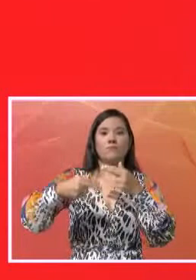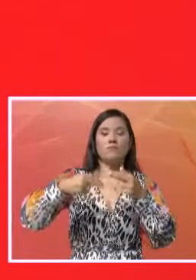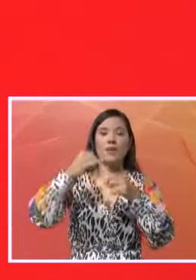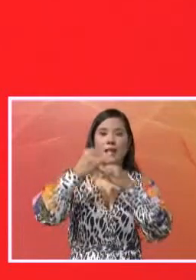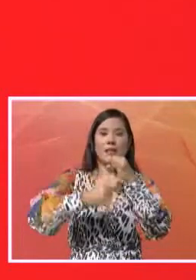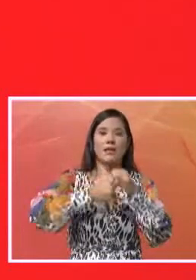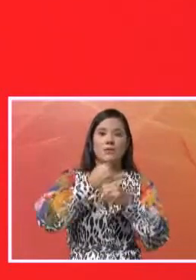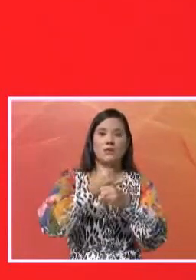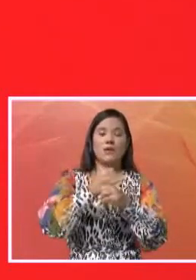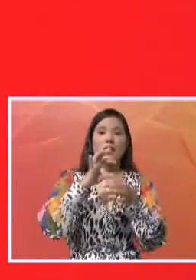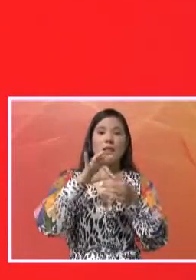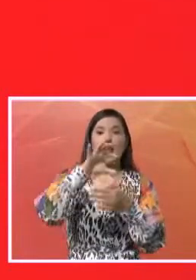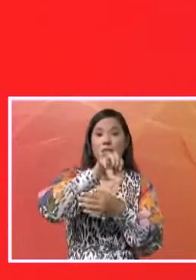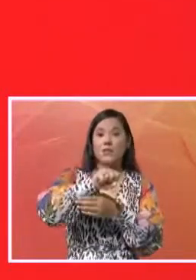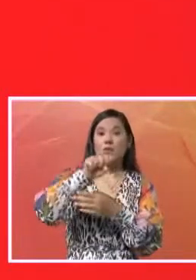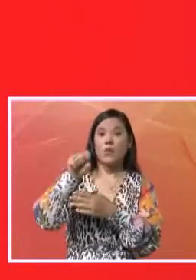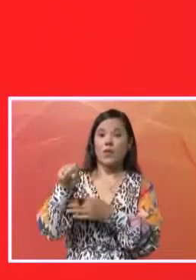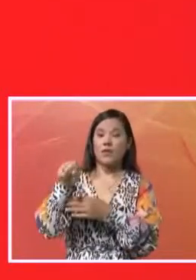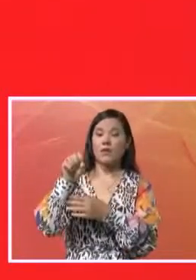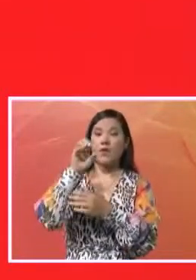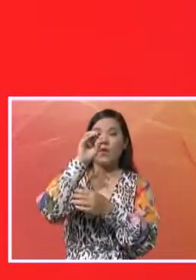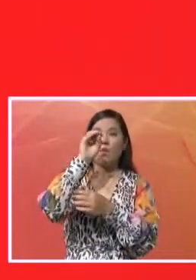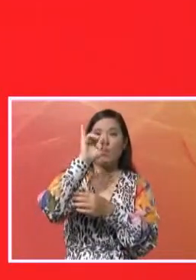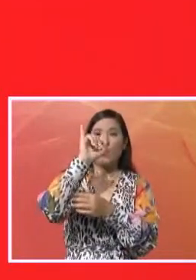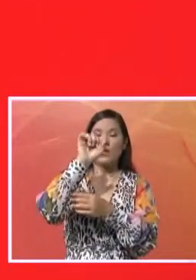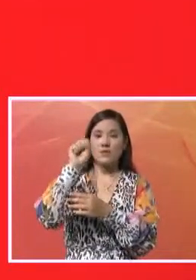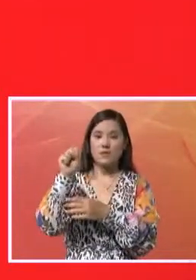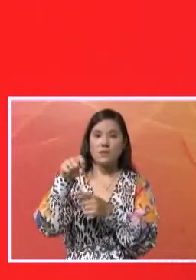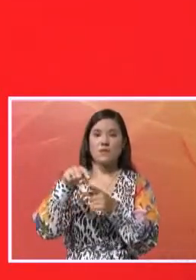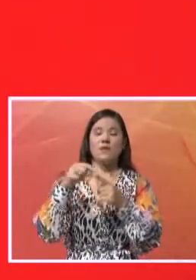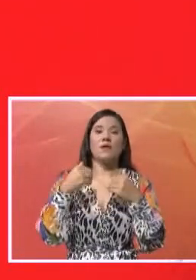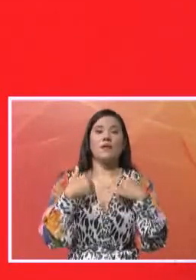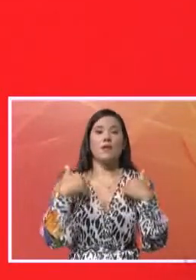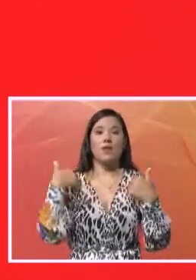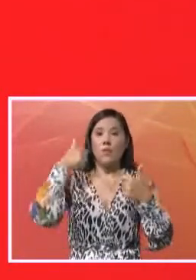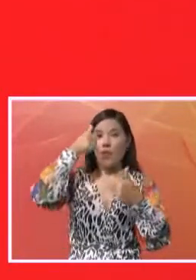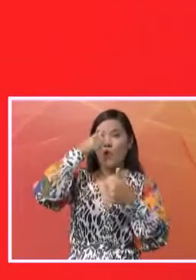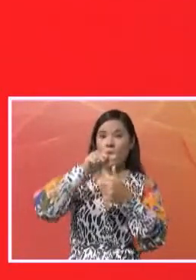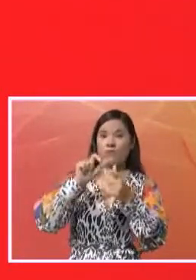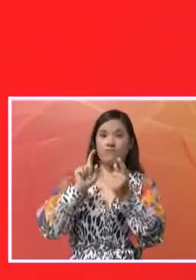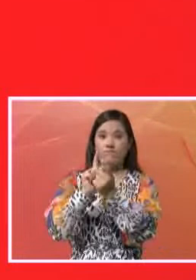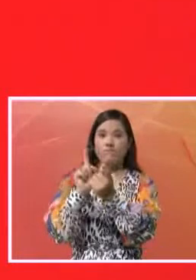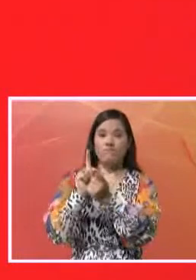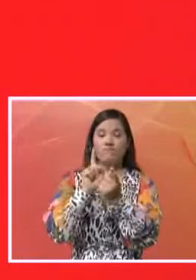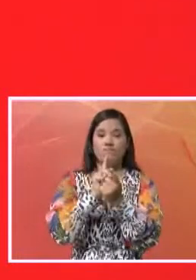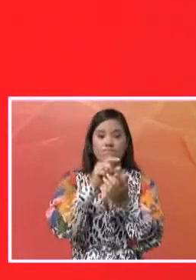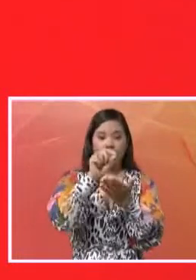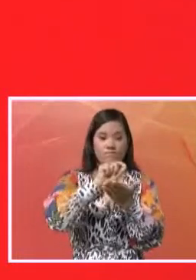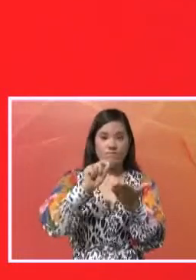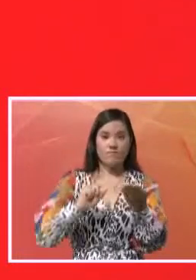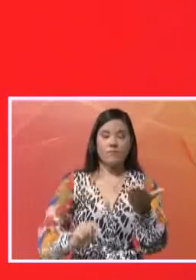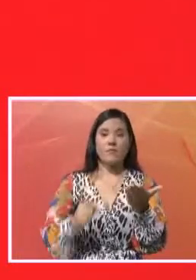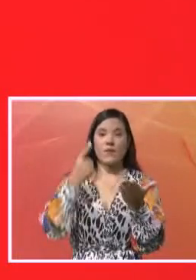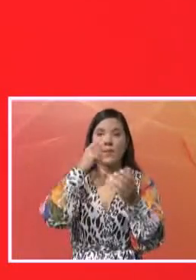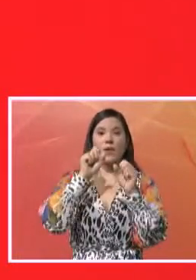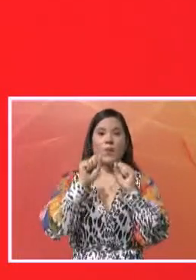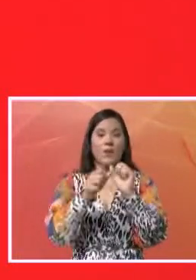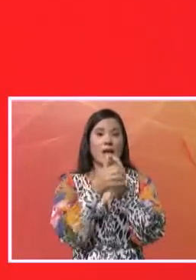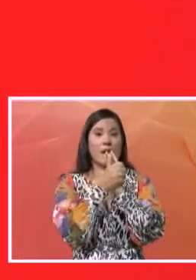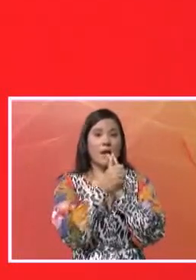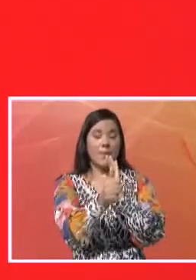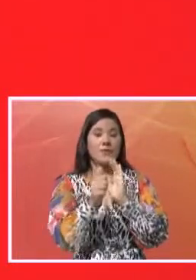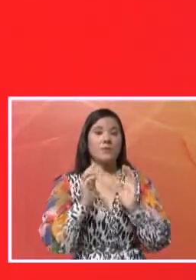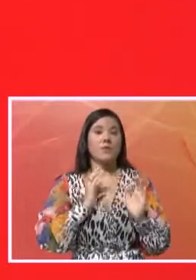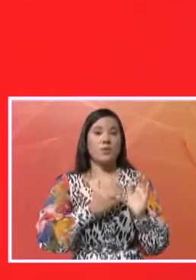iberoamericana de la seguridad social la oiss allí tenemos un acuerdo marco a los fines primero de poder capacitar a